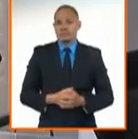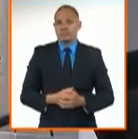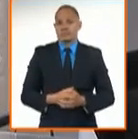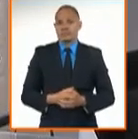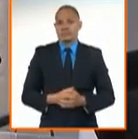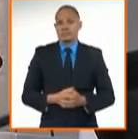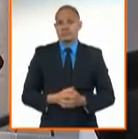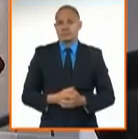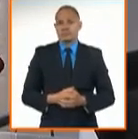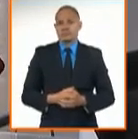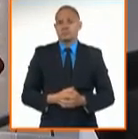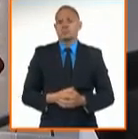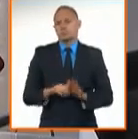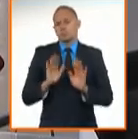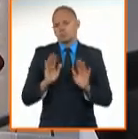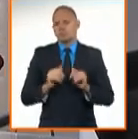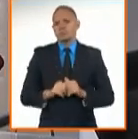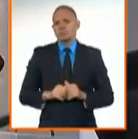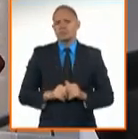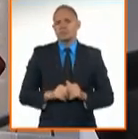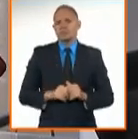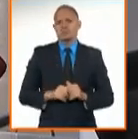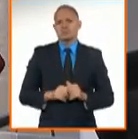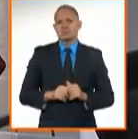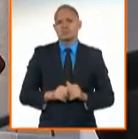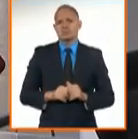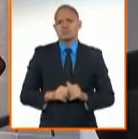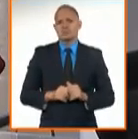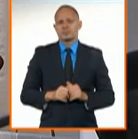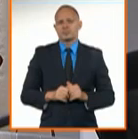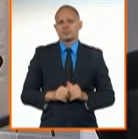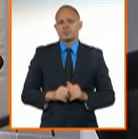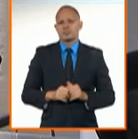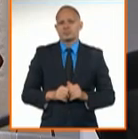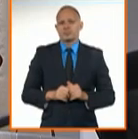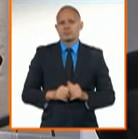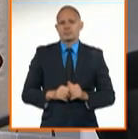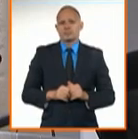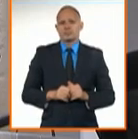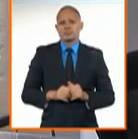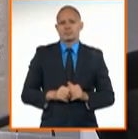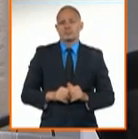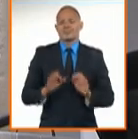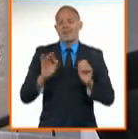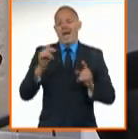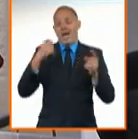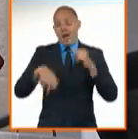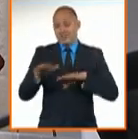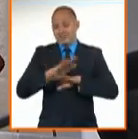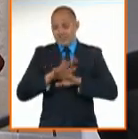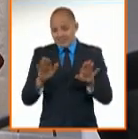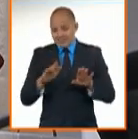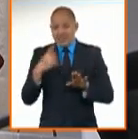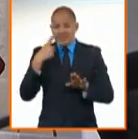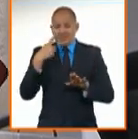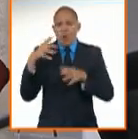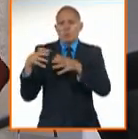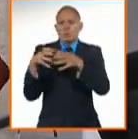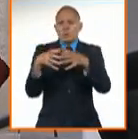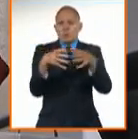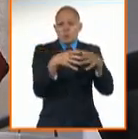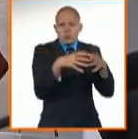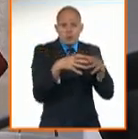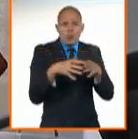desde el punto de vista organizativo resulta imprescindible el refuerzo de las medidas que desde los consejos energéticos se vienen tomando